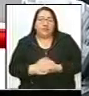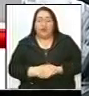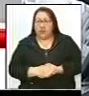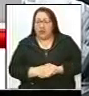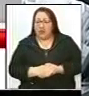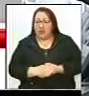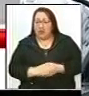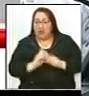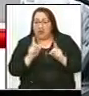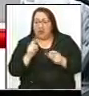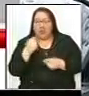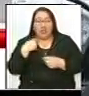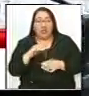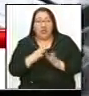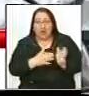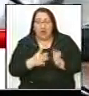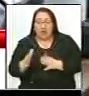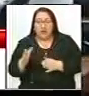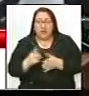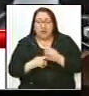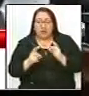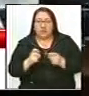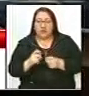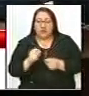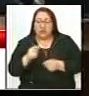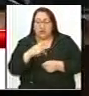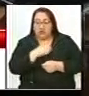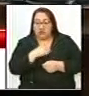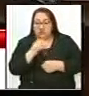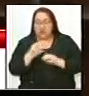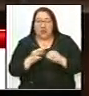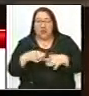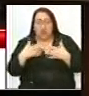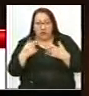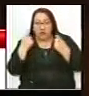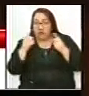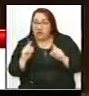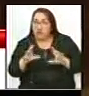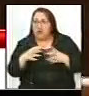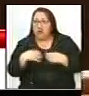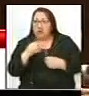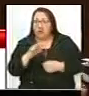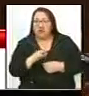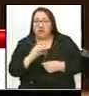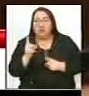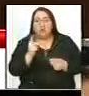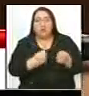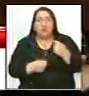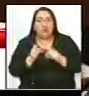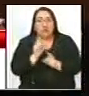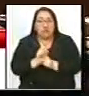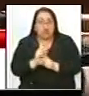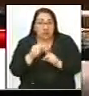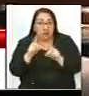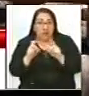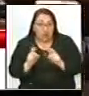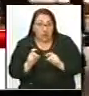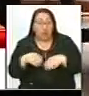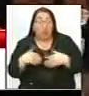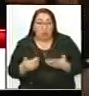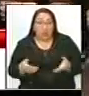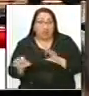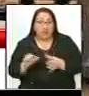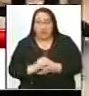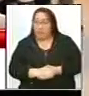Damos solo una pregunta para no perder la ilusión. La pregunta sería: ¿el Ministerio de Economía estaría de acuerdo si ellos aceptarían una administración directa, por ejemplo? ¿El Ministerio de Economía pondría